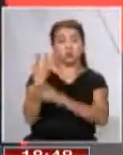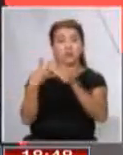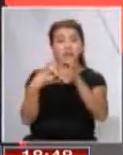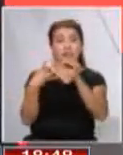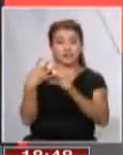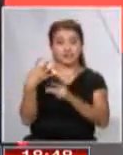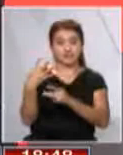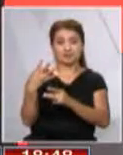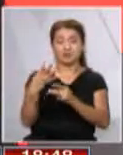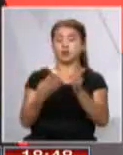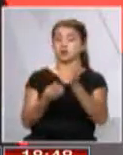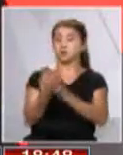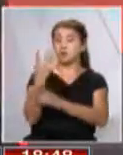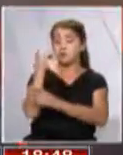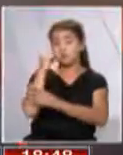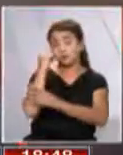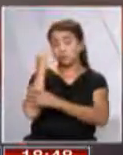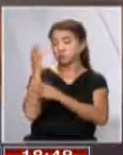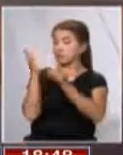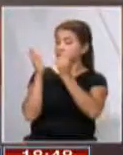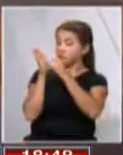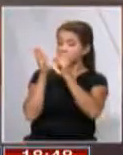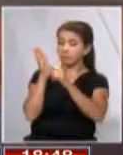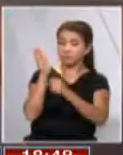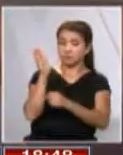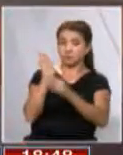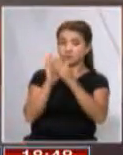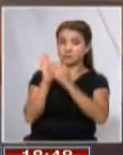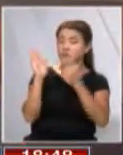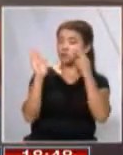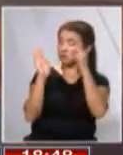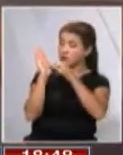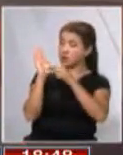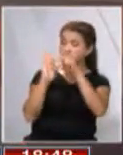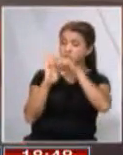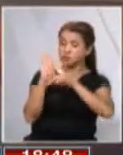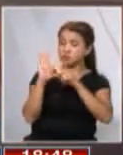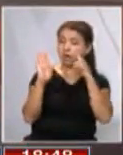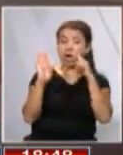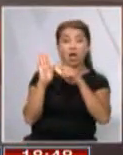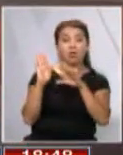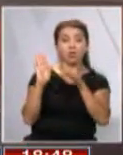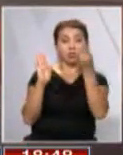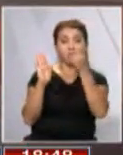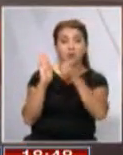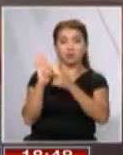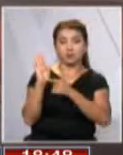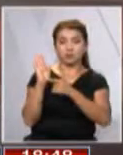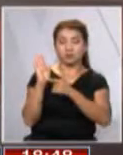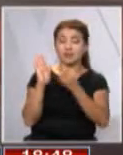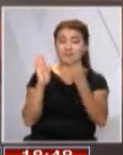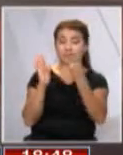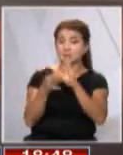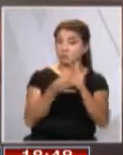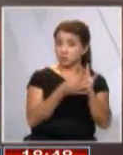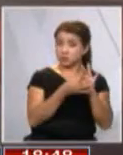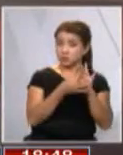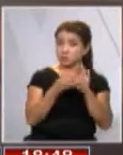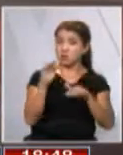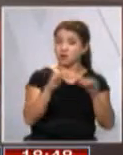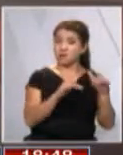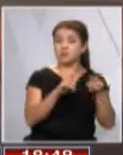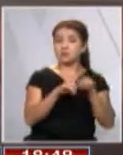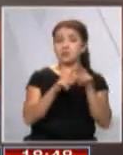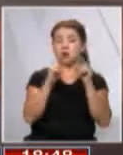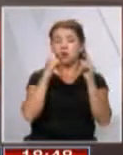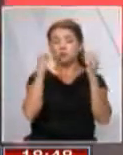nuevas consideraciones porque efectivamente cuando uno lee el proyecto se da cuenta que tres causales muchas veces podía ser una cortina de